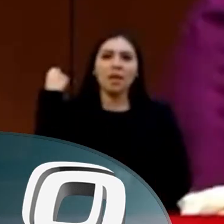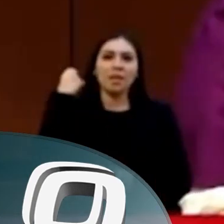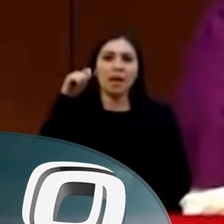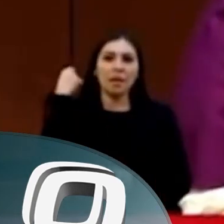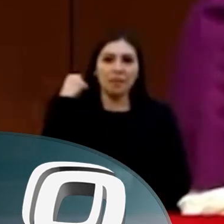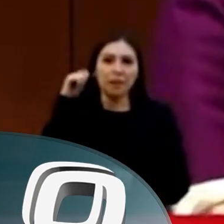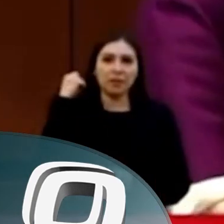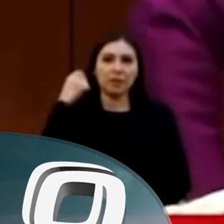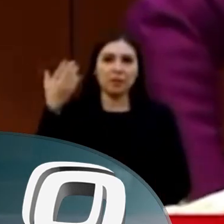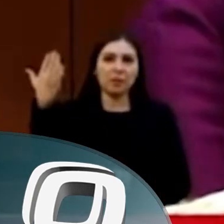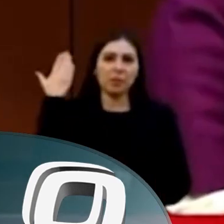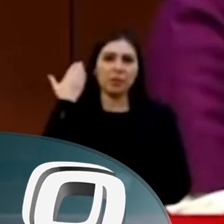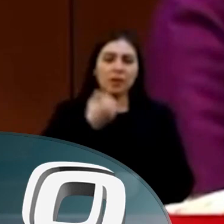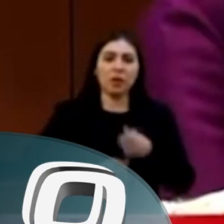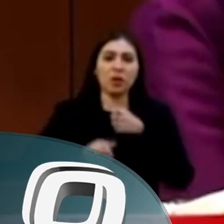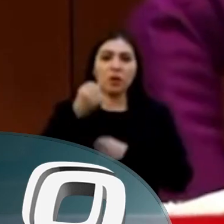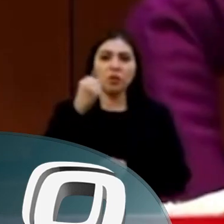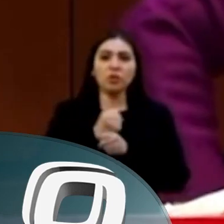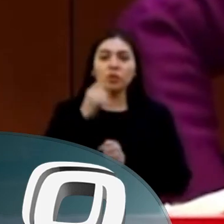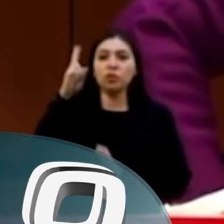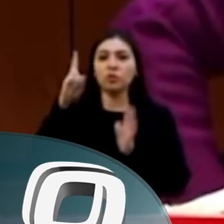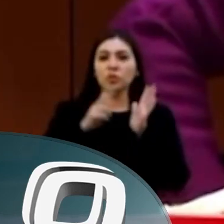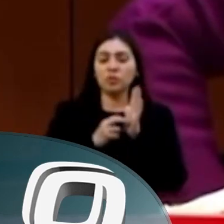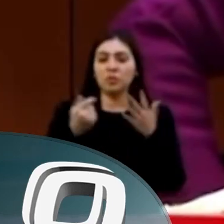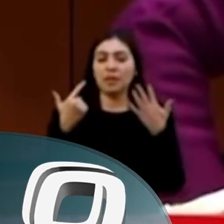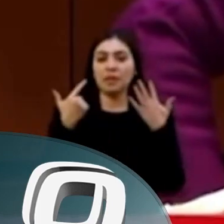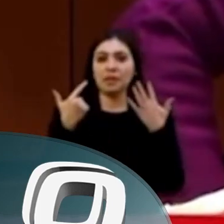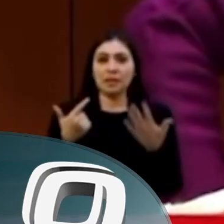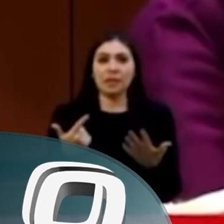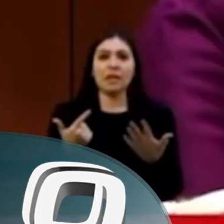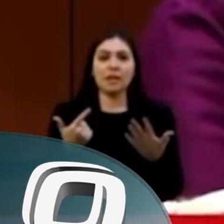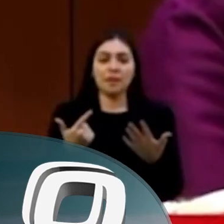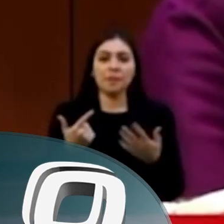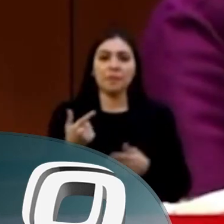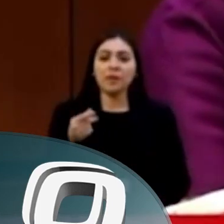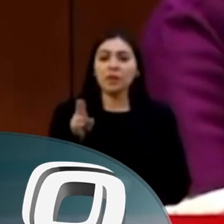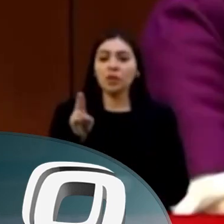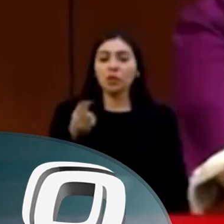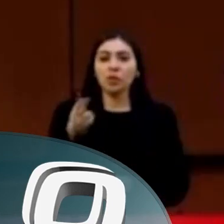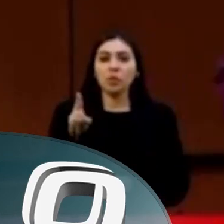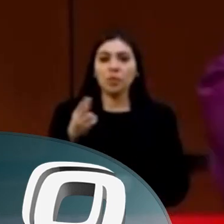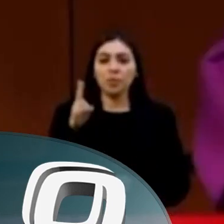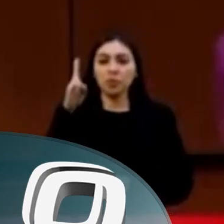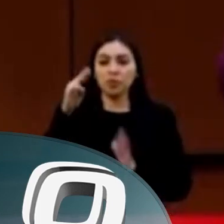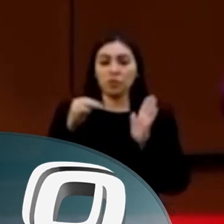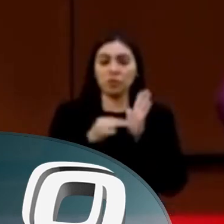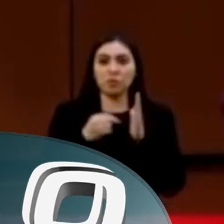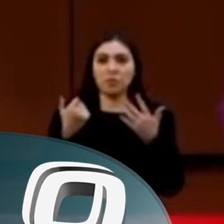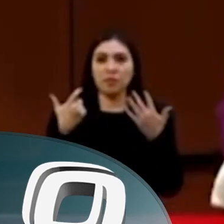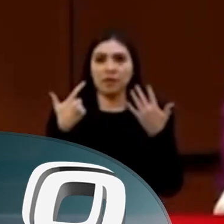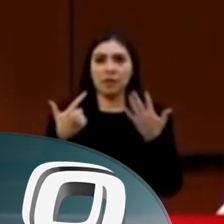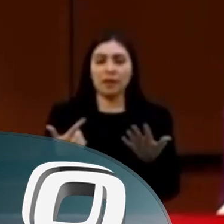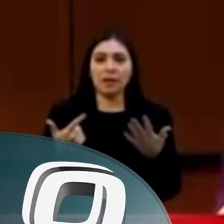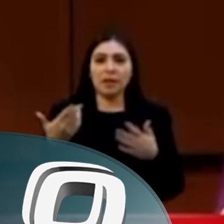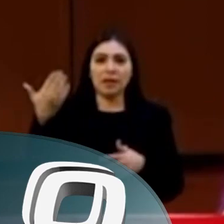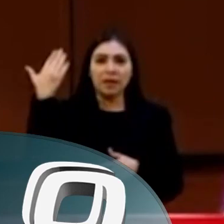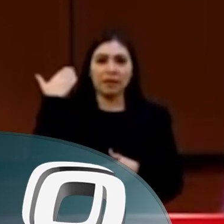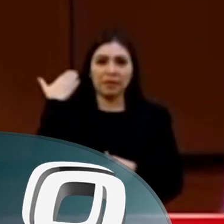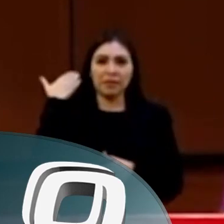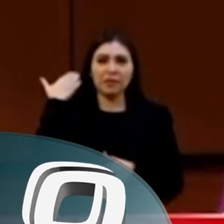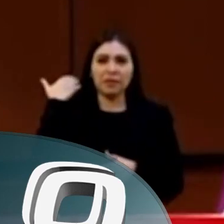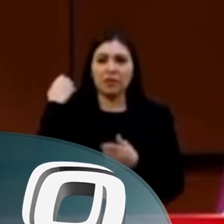el 2007, en noviembre del 2007, hubo una